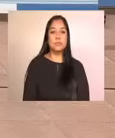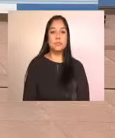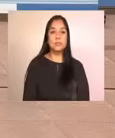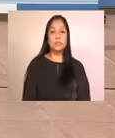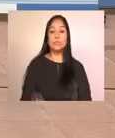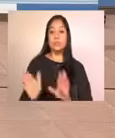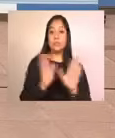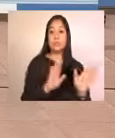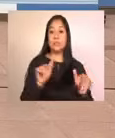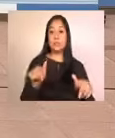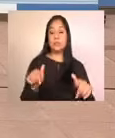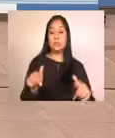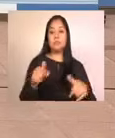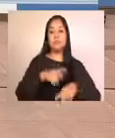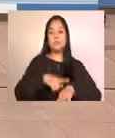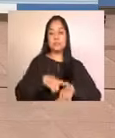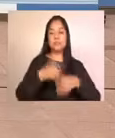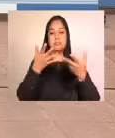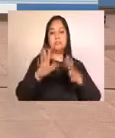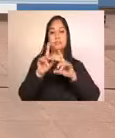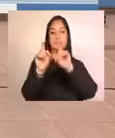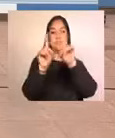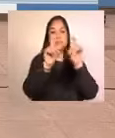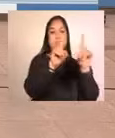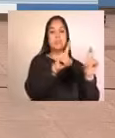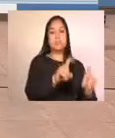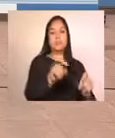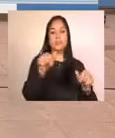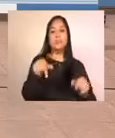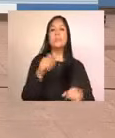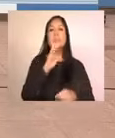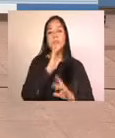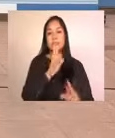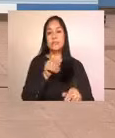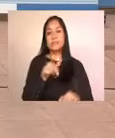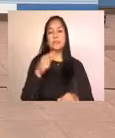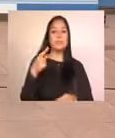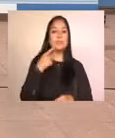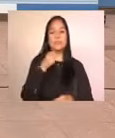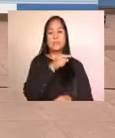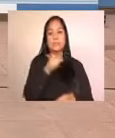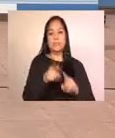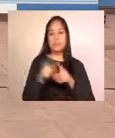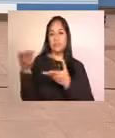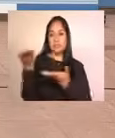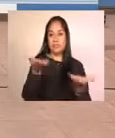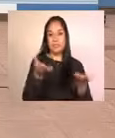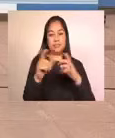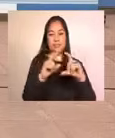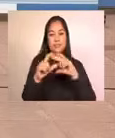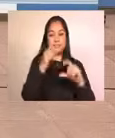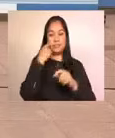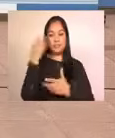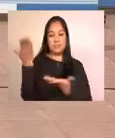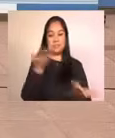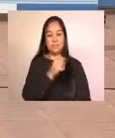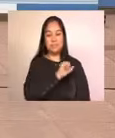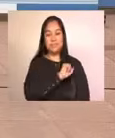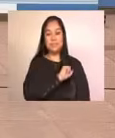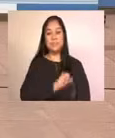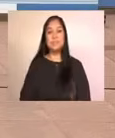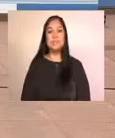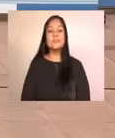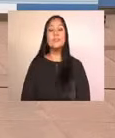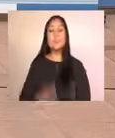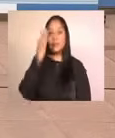Procedemos al espacio de preguntas y respuestas. Atendemos las consultas de los medios de comunicación. Bienvenidos, compañeros. Muy buenos